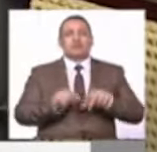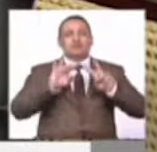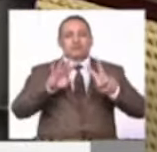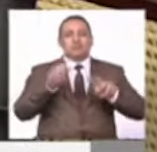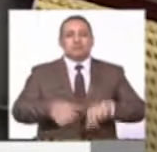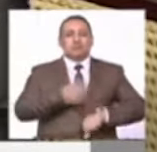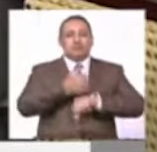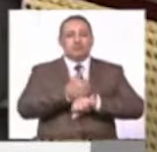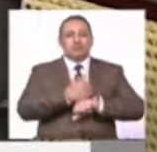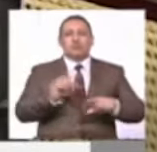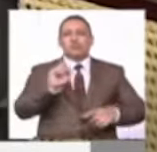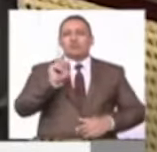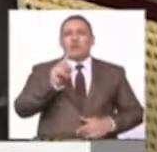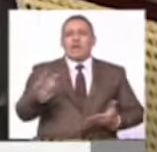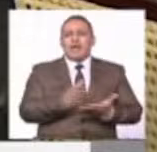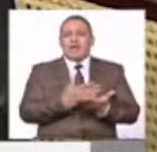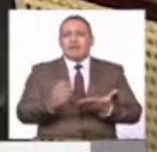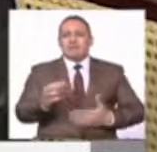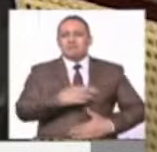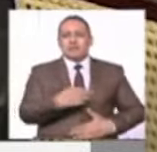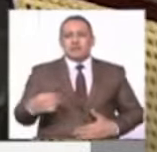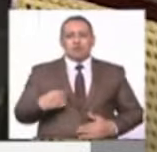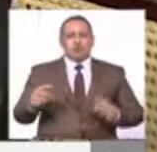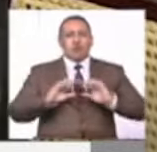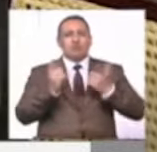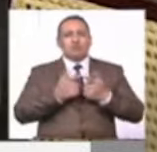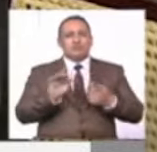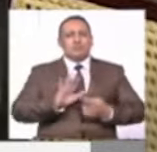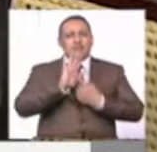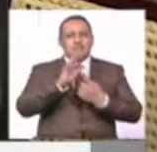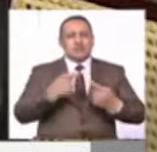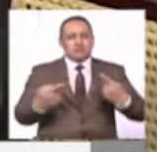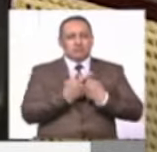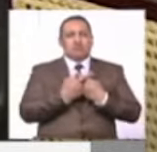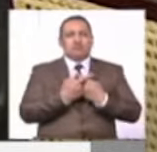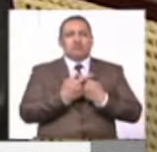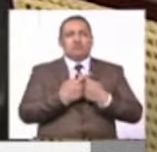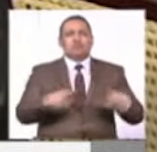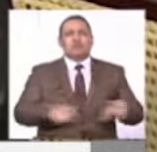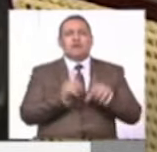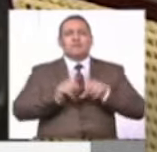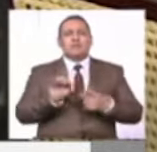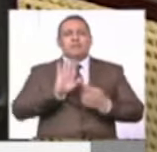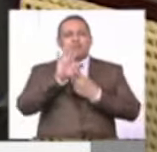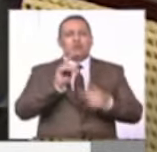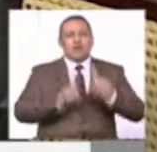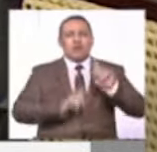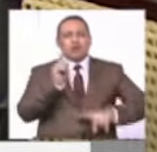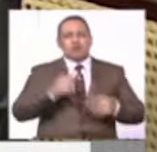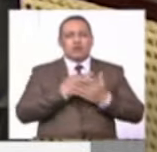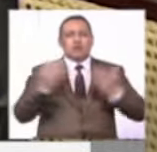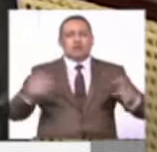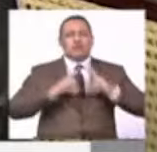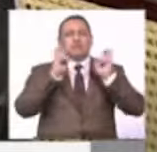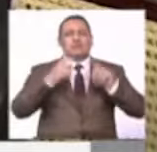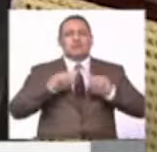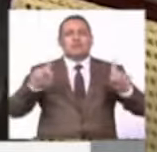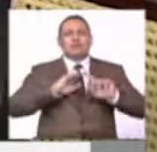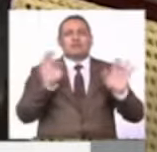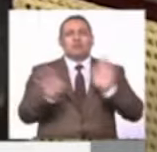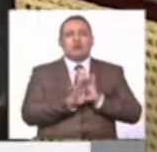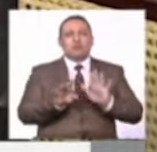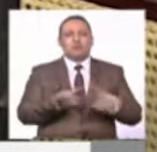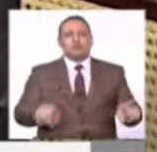suplentes ningún miembro de la comisión emitió un voto en discordia o formuló reserva en sentido contrario o